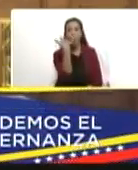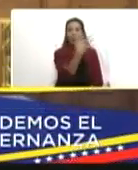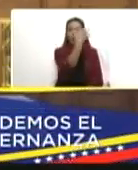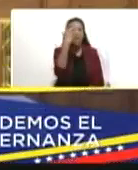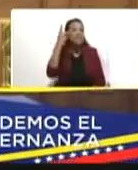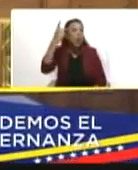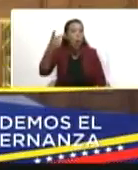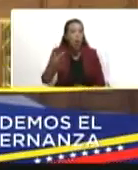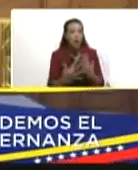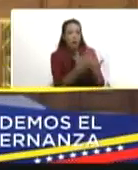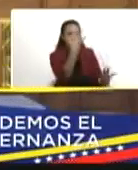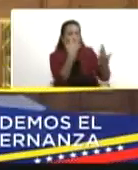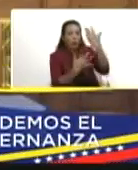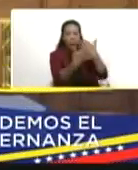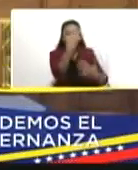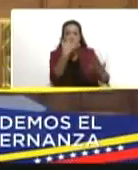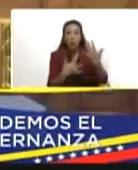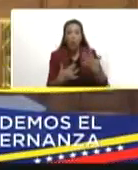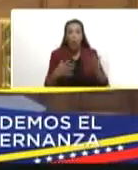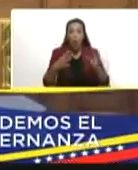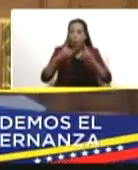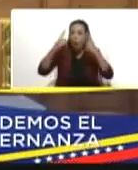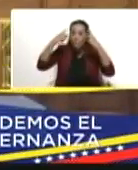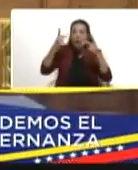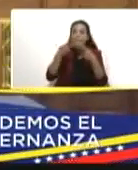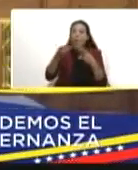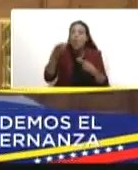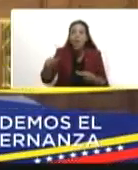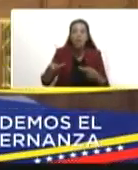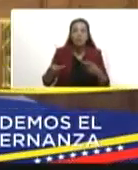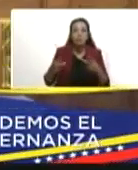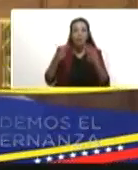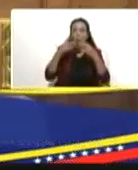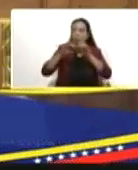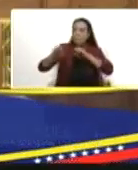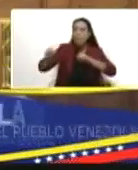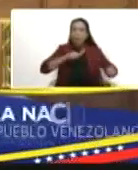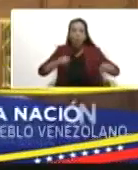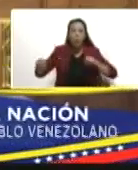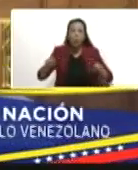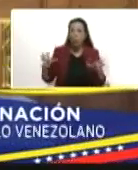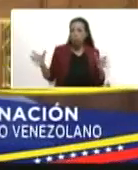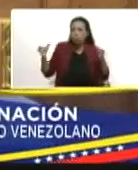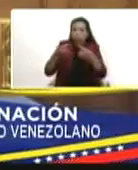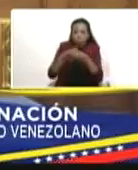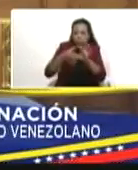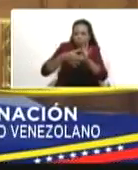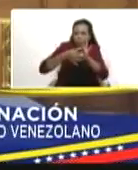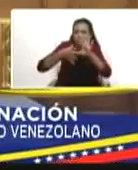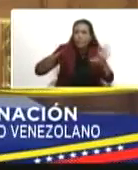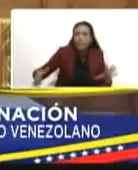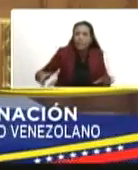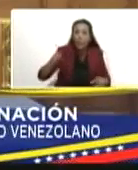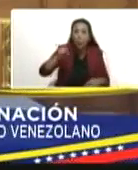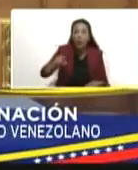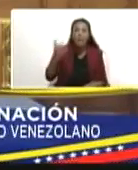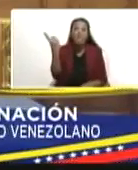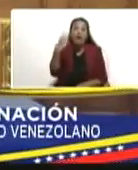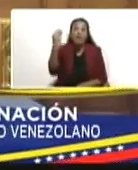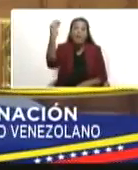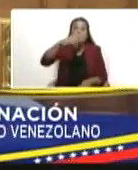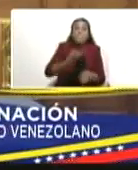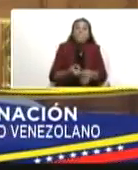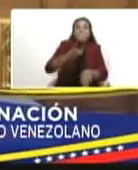que buscan la despolitización la desmovilización y lo que aún es